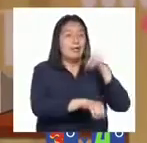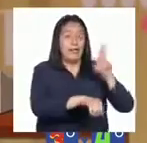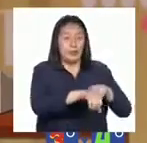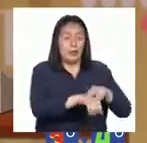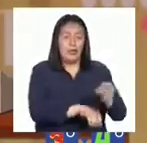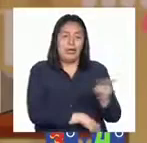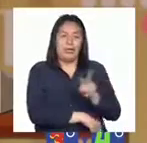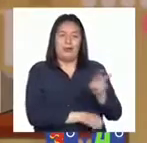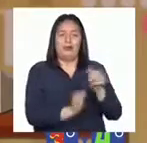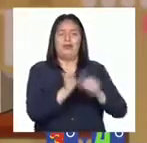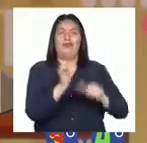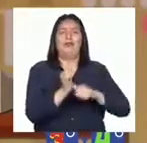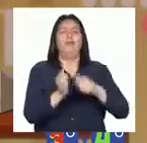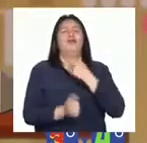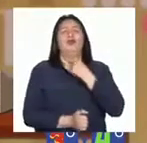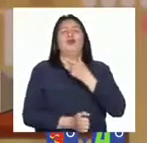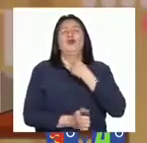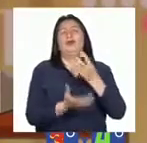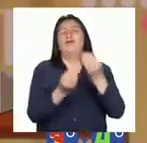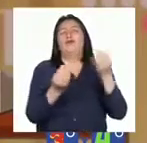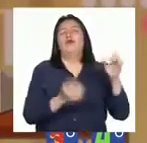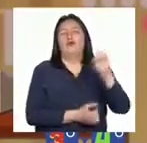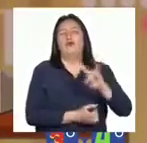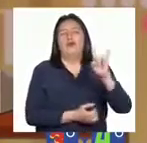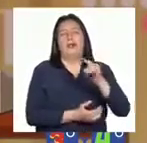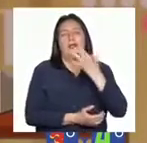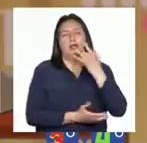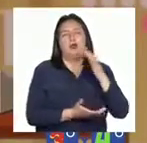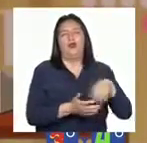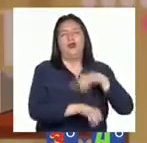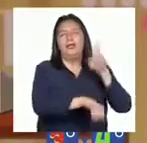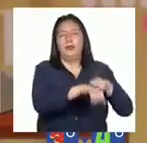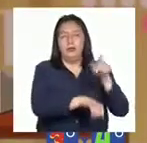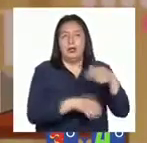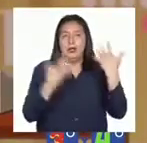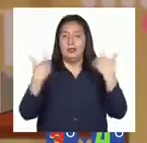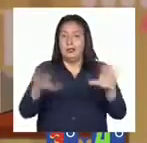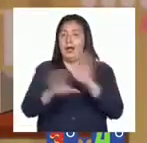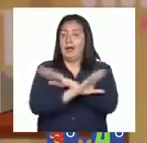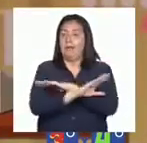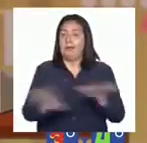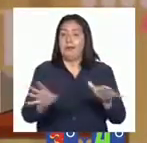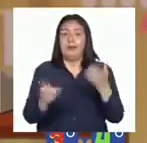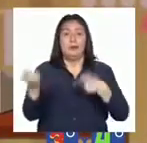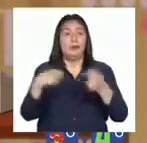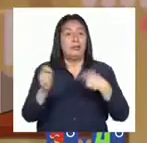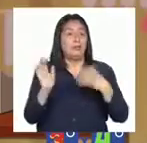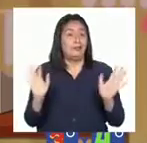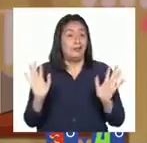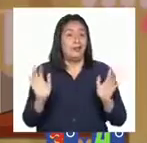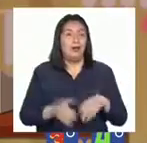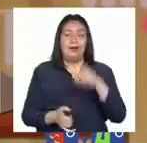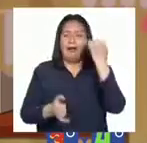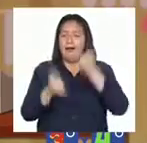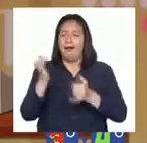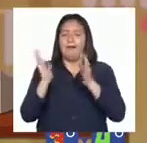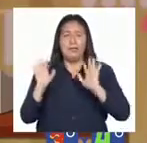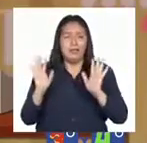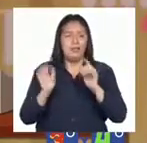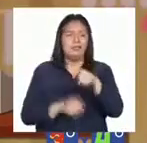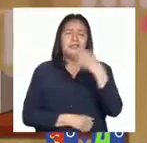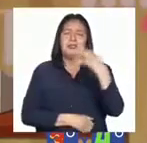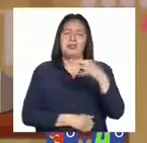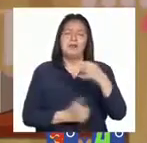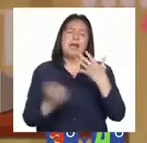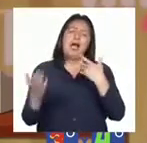y Sisa adoran estos colorantes. Hoy Quilla y Sisa han terminado la venta de sus productos. Al final del día, ellas